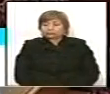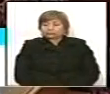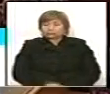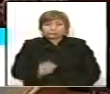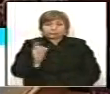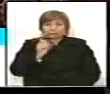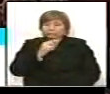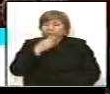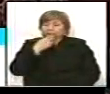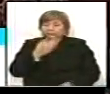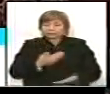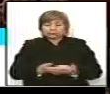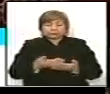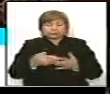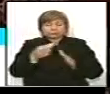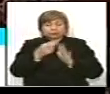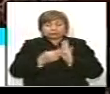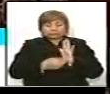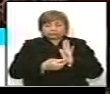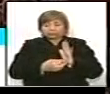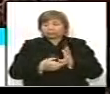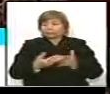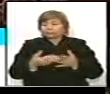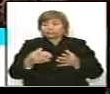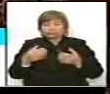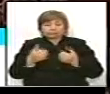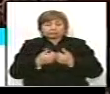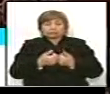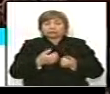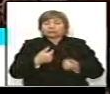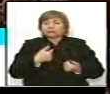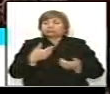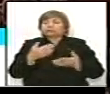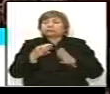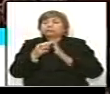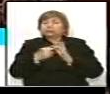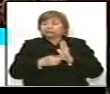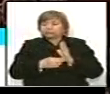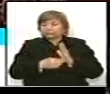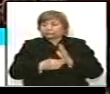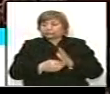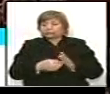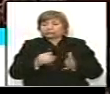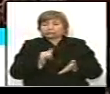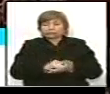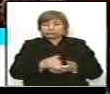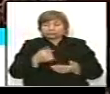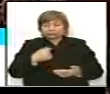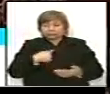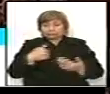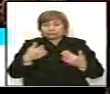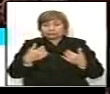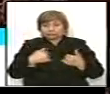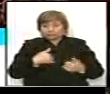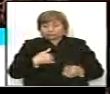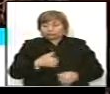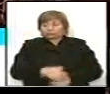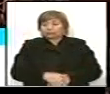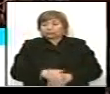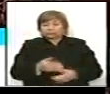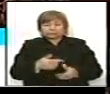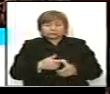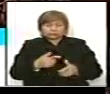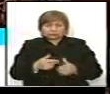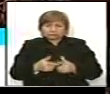No es acerca de los planes que tiene la pareja, es acerca de los planes que tengo yo.